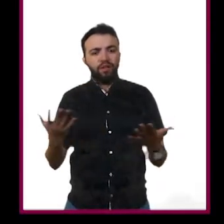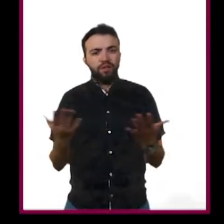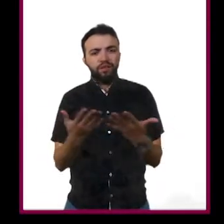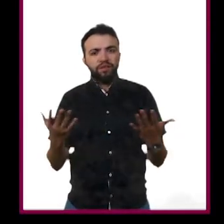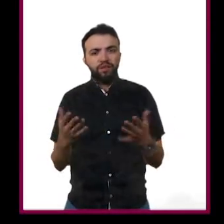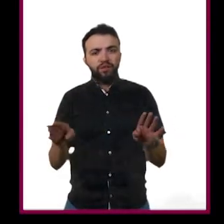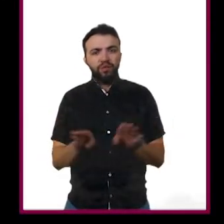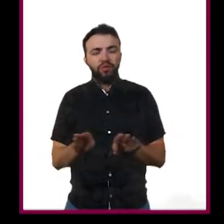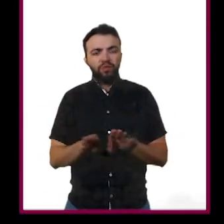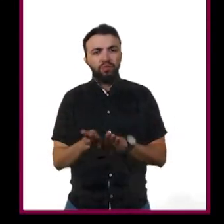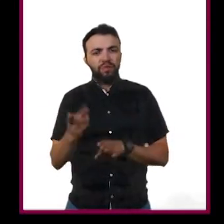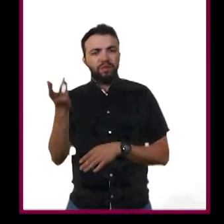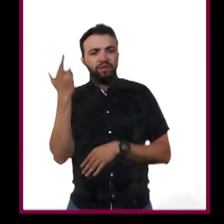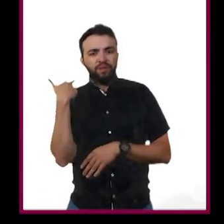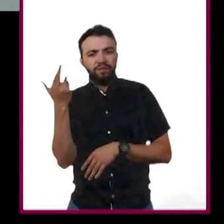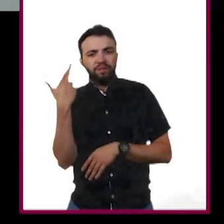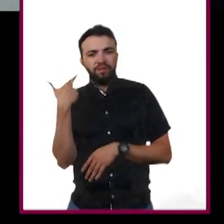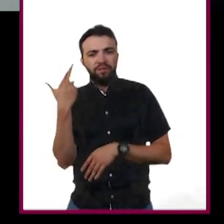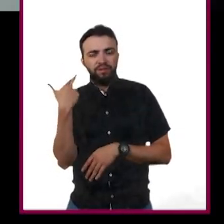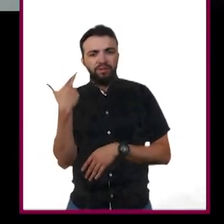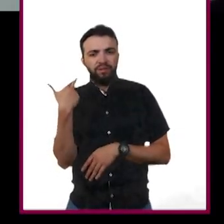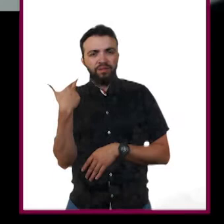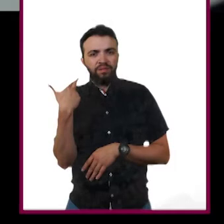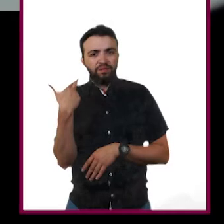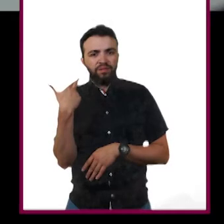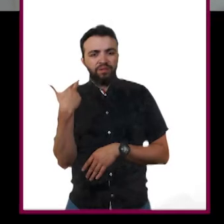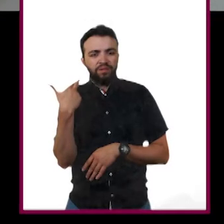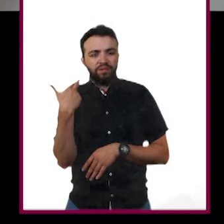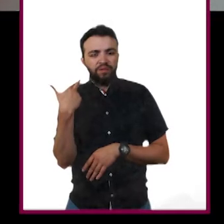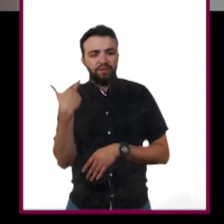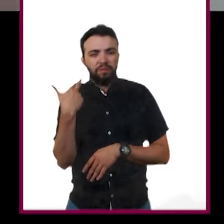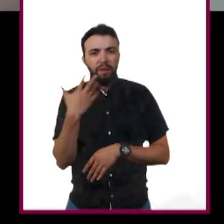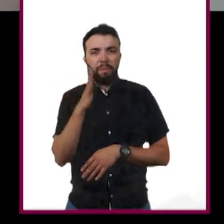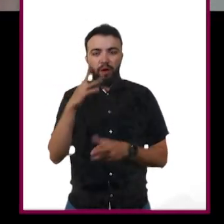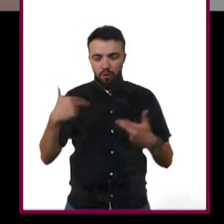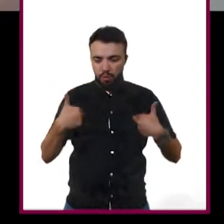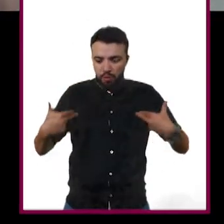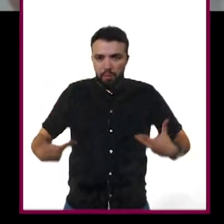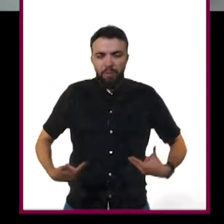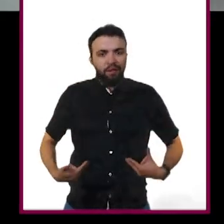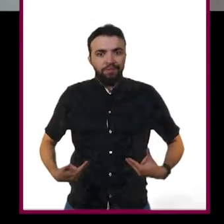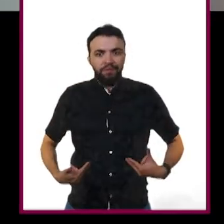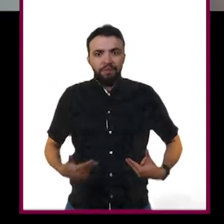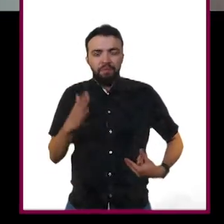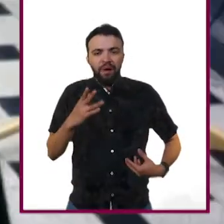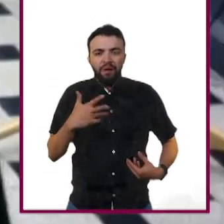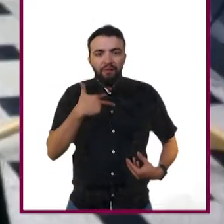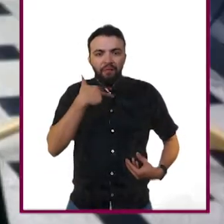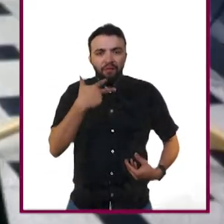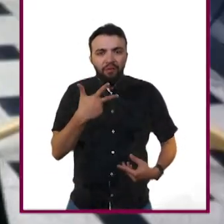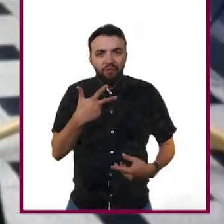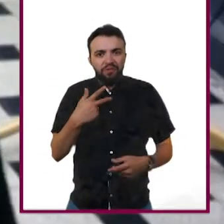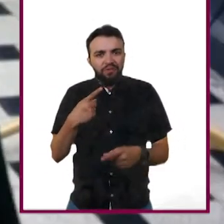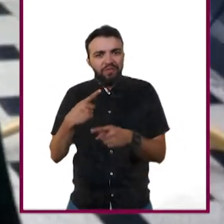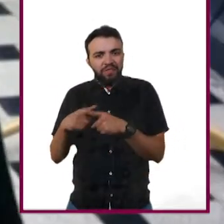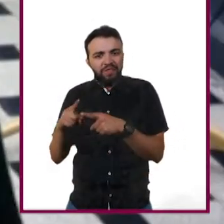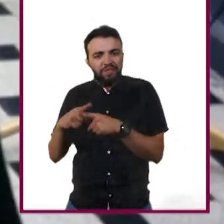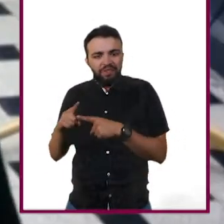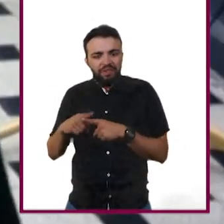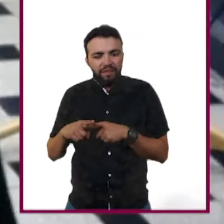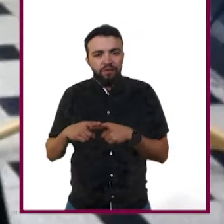evocar sonidos que no son precisamente de la voz humana. Ahí empecé con un proyecto, una pieza que se